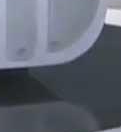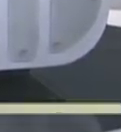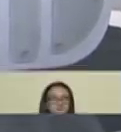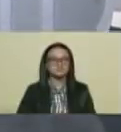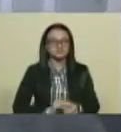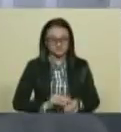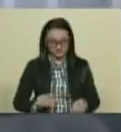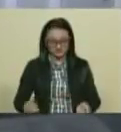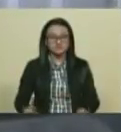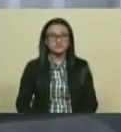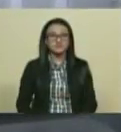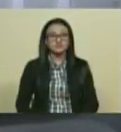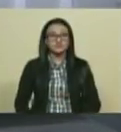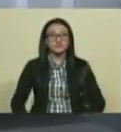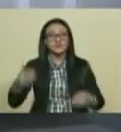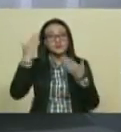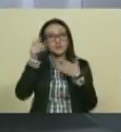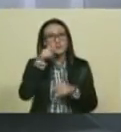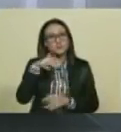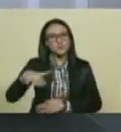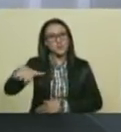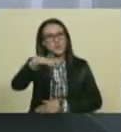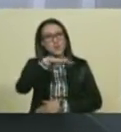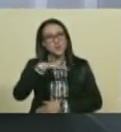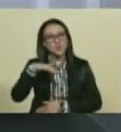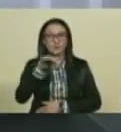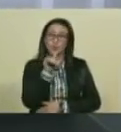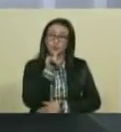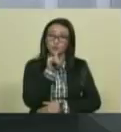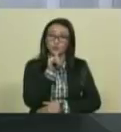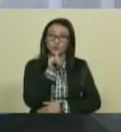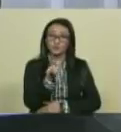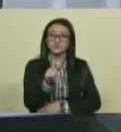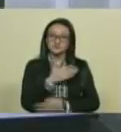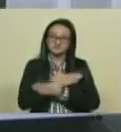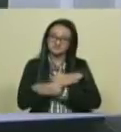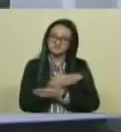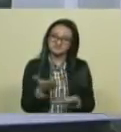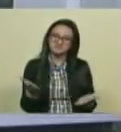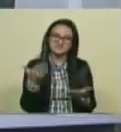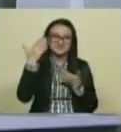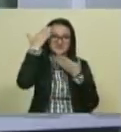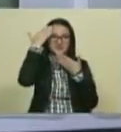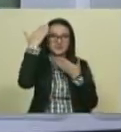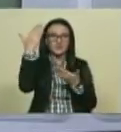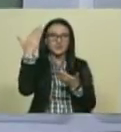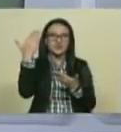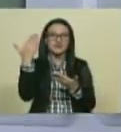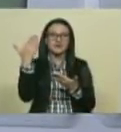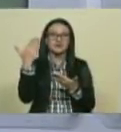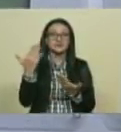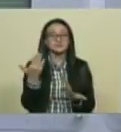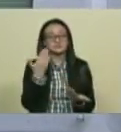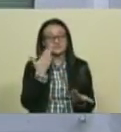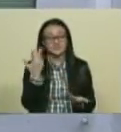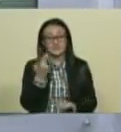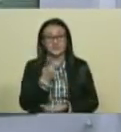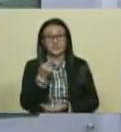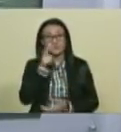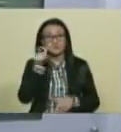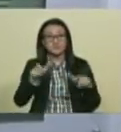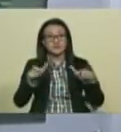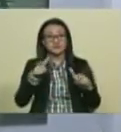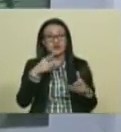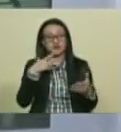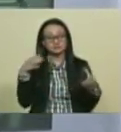Hola, ¿qué tal, amigos? Saludamos a esta hora al pueblo venezolano en nuestra emisión Meridiana de la Noticia. Como siempre, un placer y un gusto saludarlos a esta hora. Barry Cartaya, Verónica Chacón Casa, en nombre